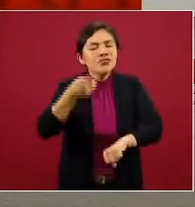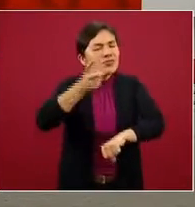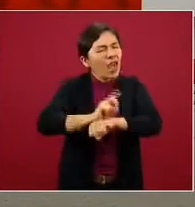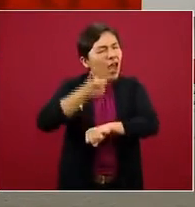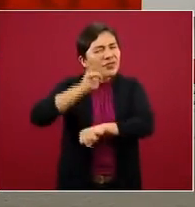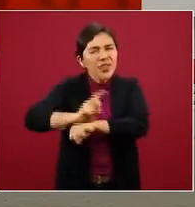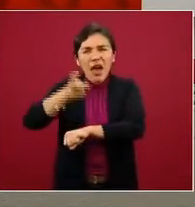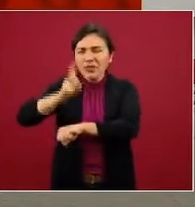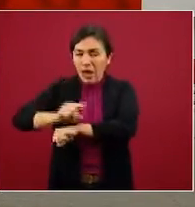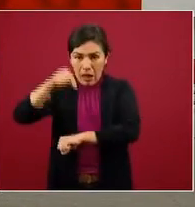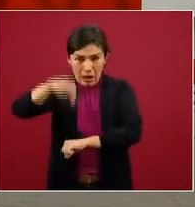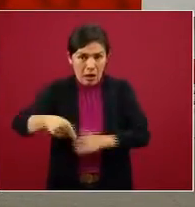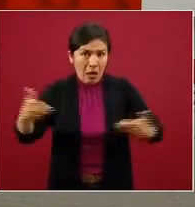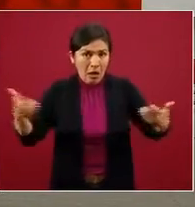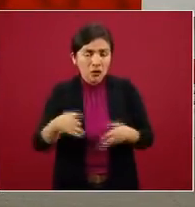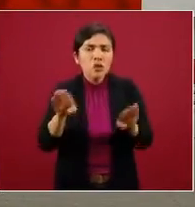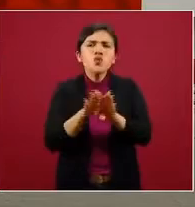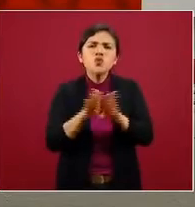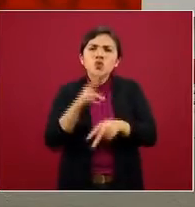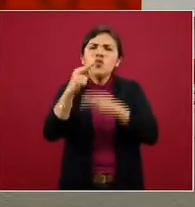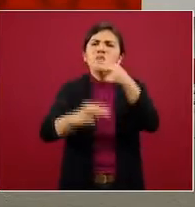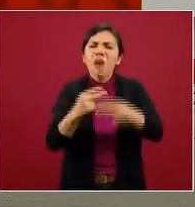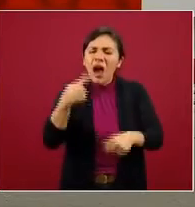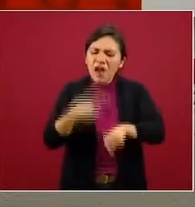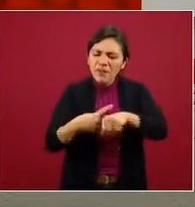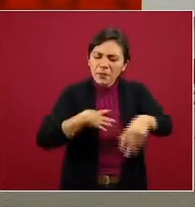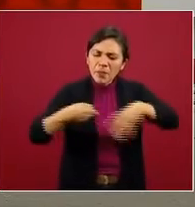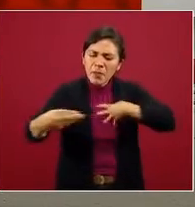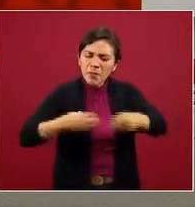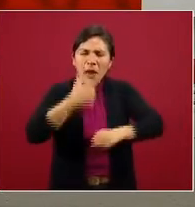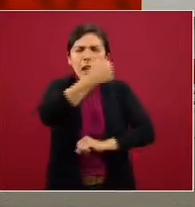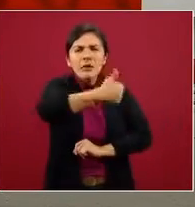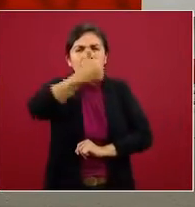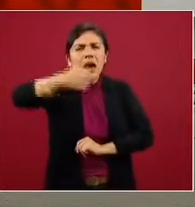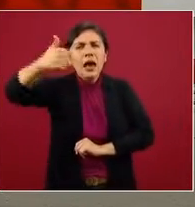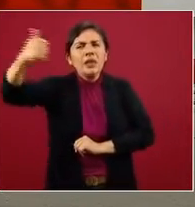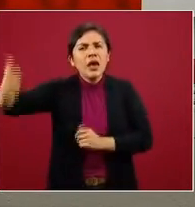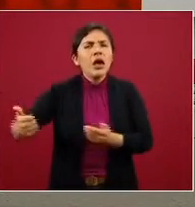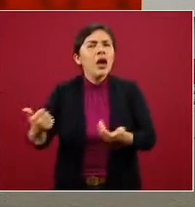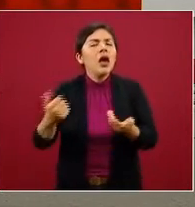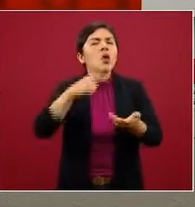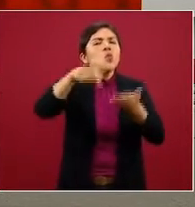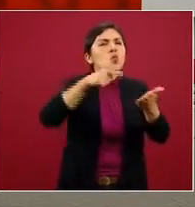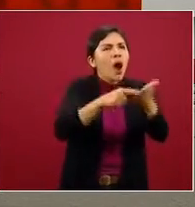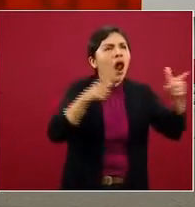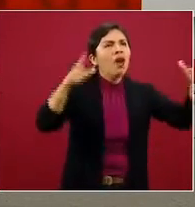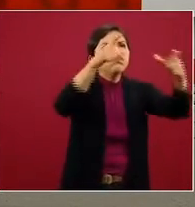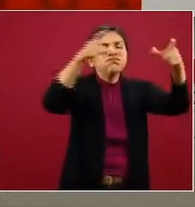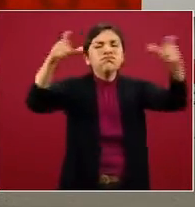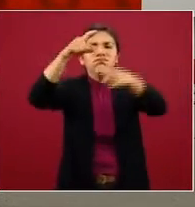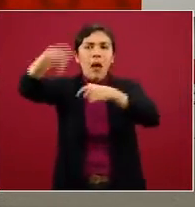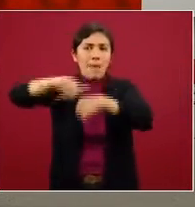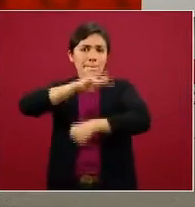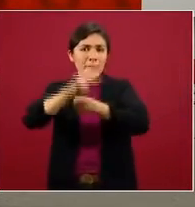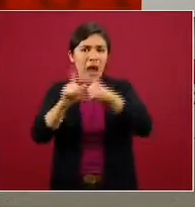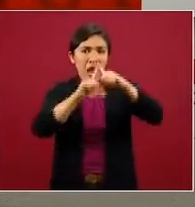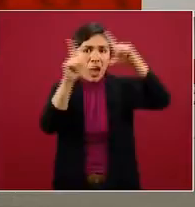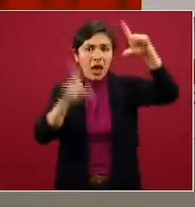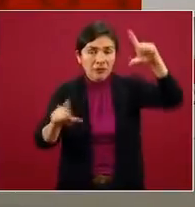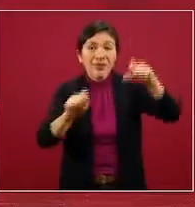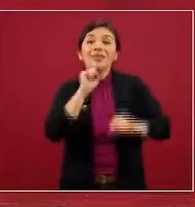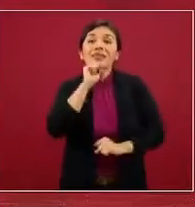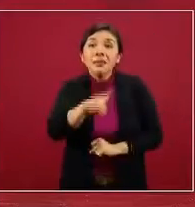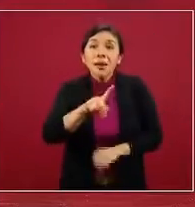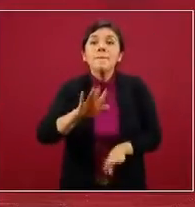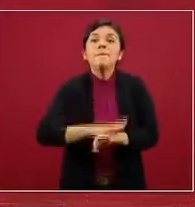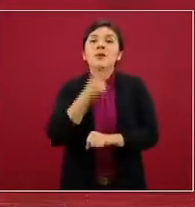los días la hacemos, del comportamiento epidémico en cada una de los territorios del país. Y también por eso ha